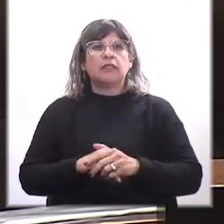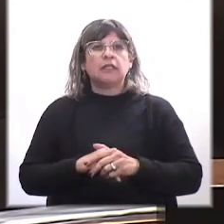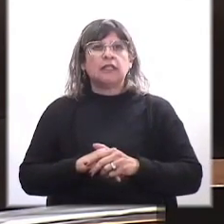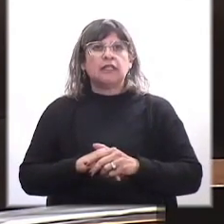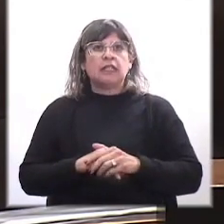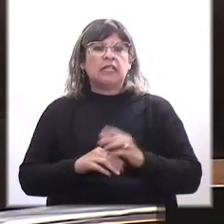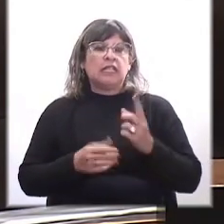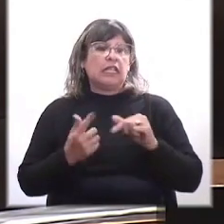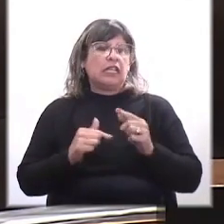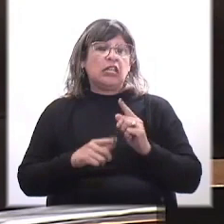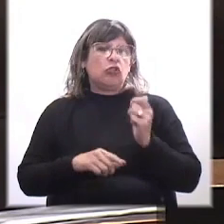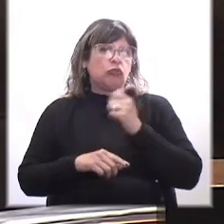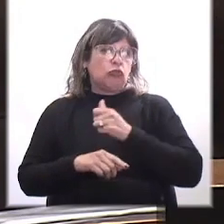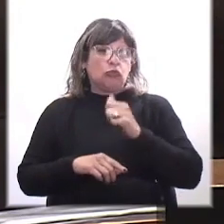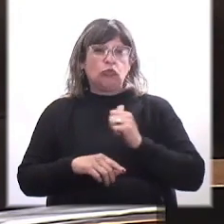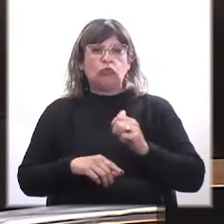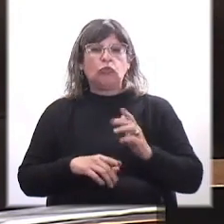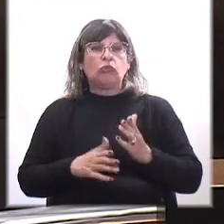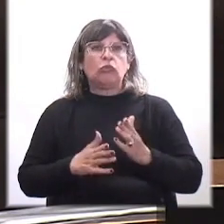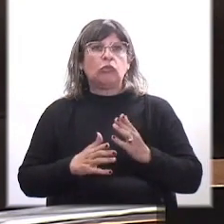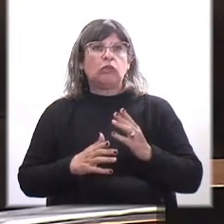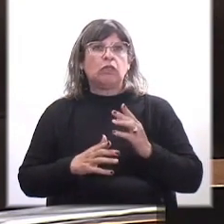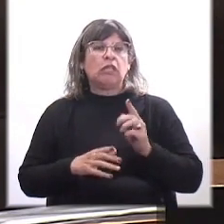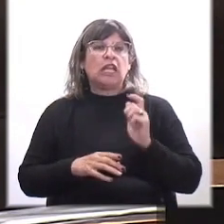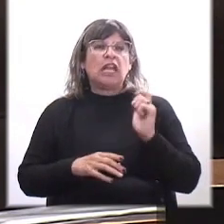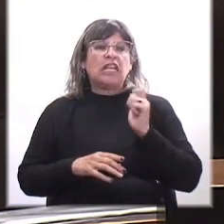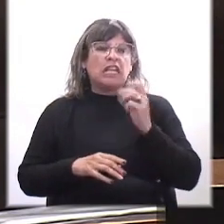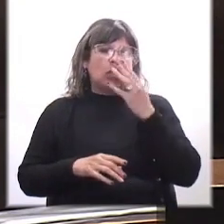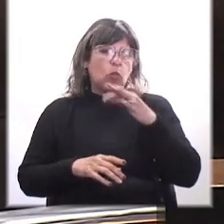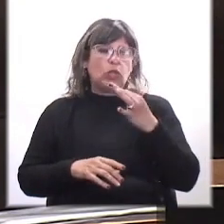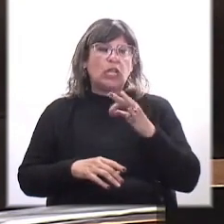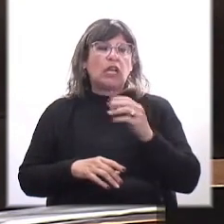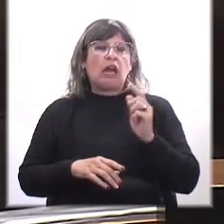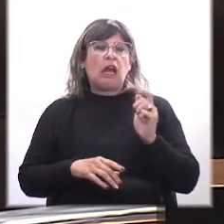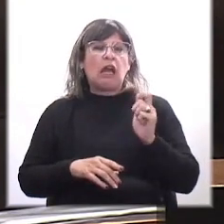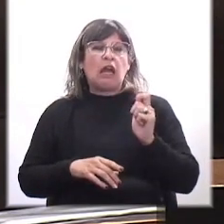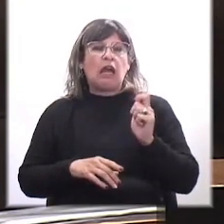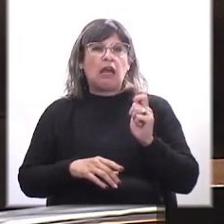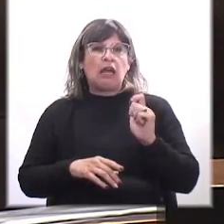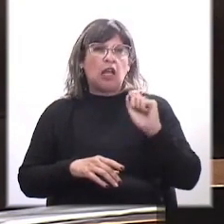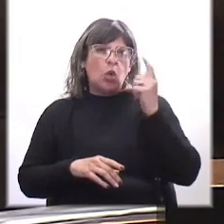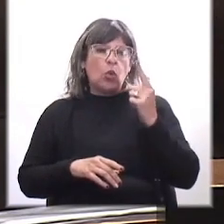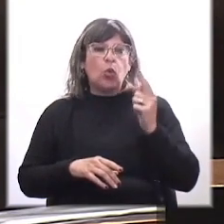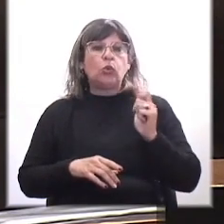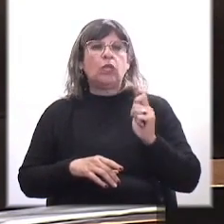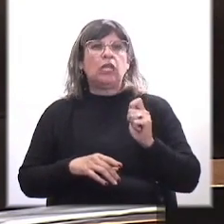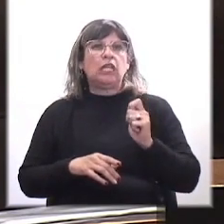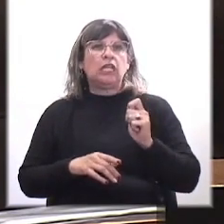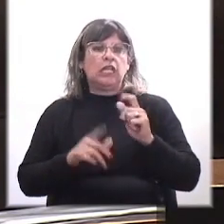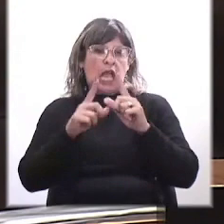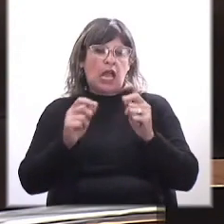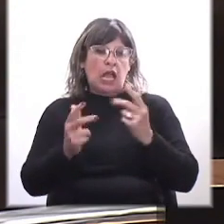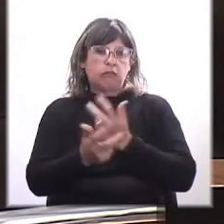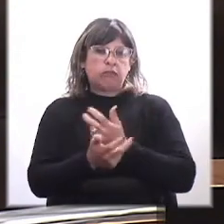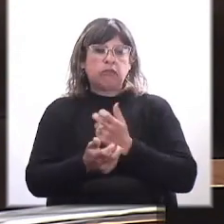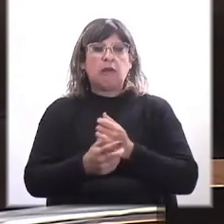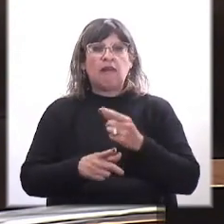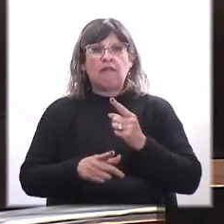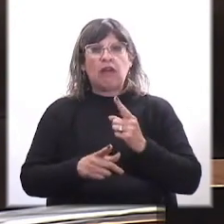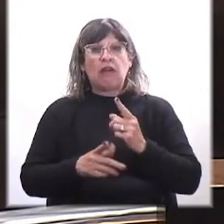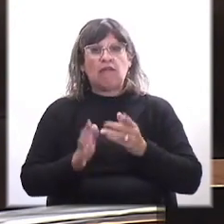de no liquidarse, quien tendrá que hacer frente únicamente son las dos empresas estatales a las